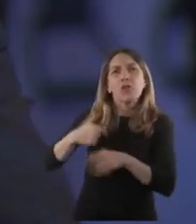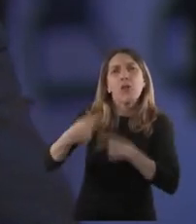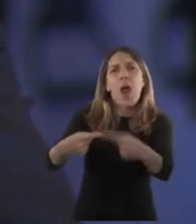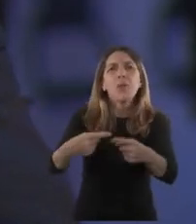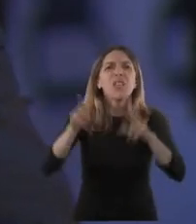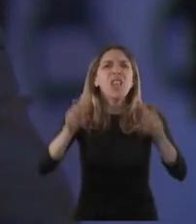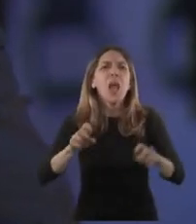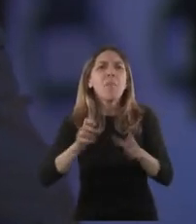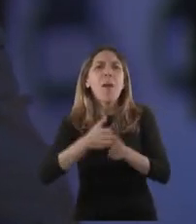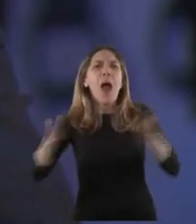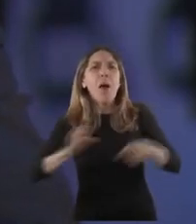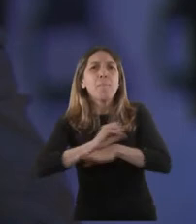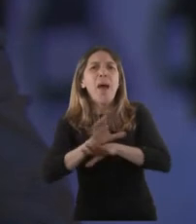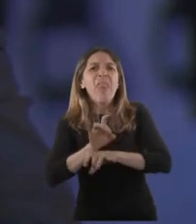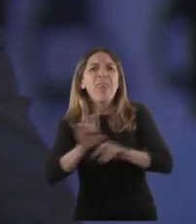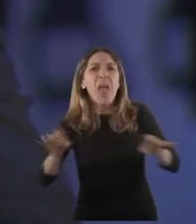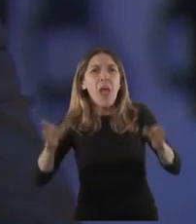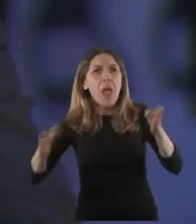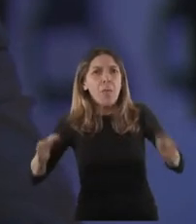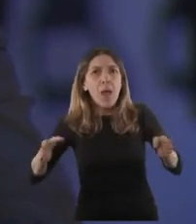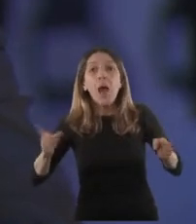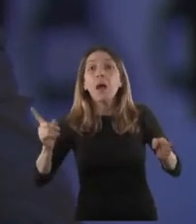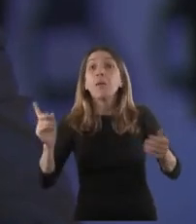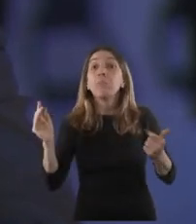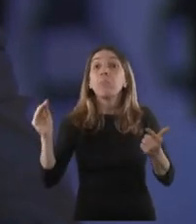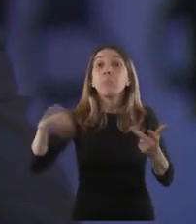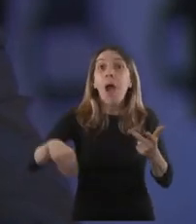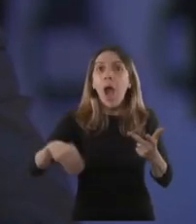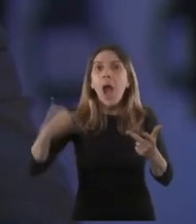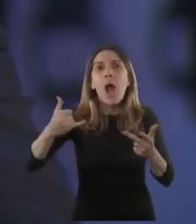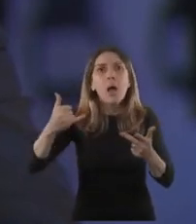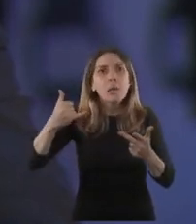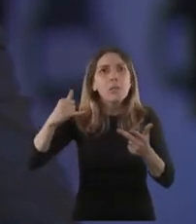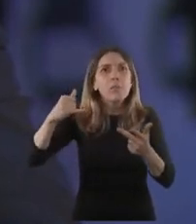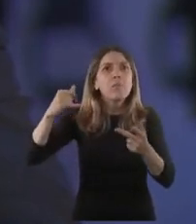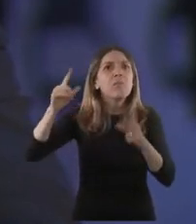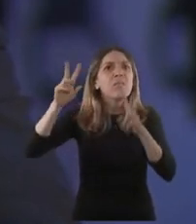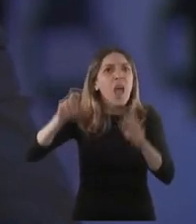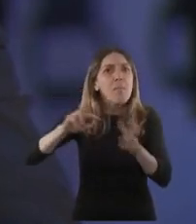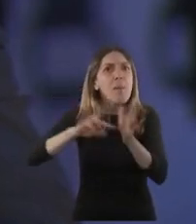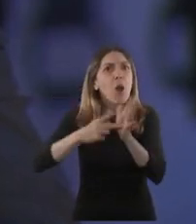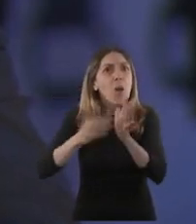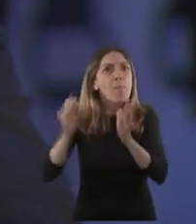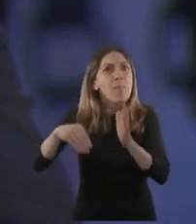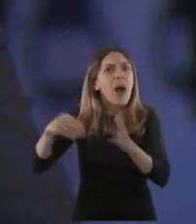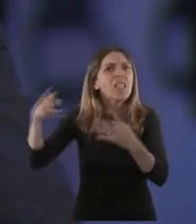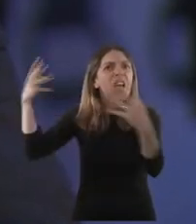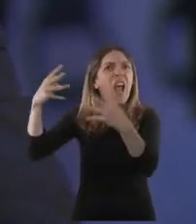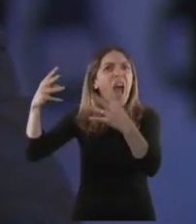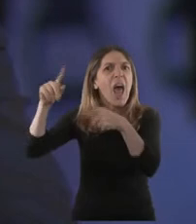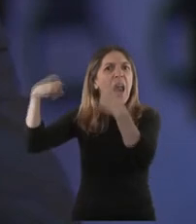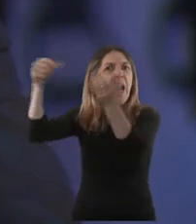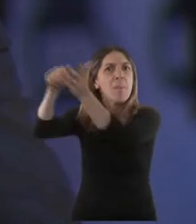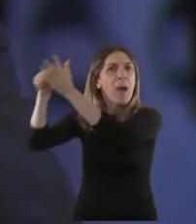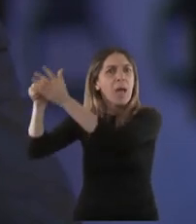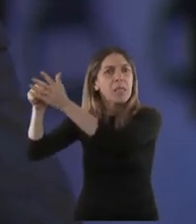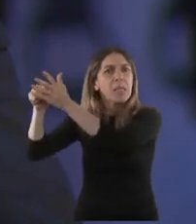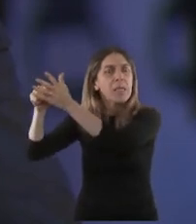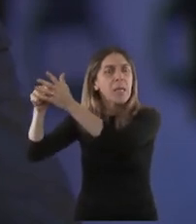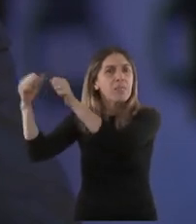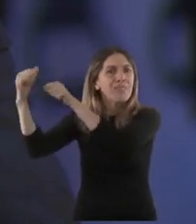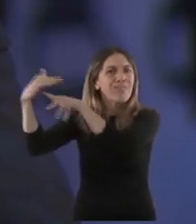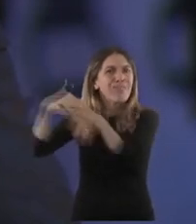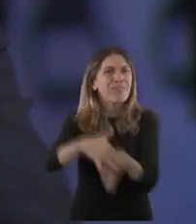situación, se suma a las instancias bélicas internacionales, puede generarse una instancia